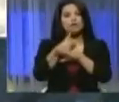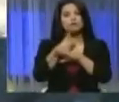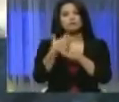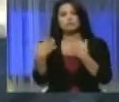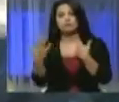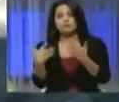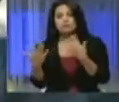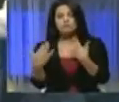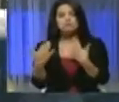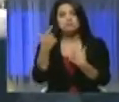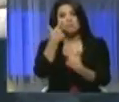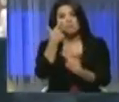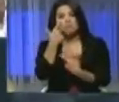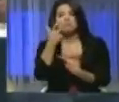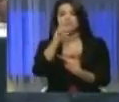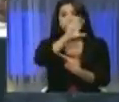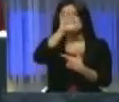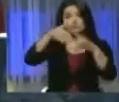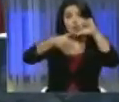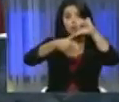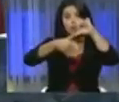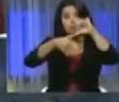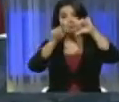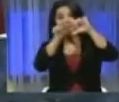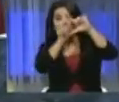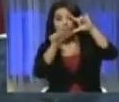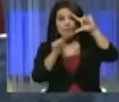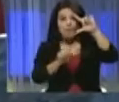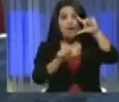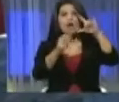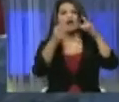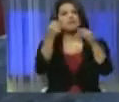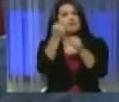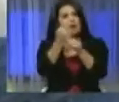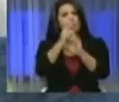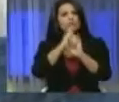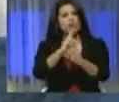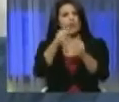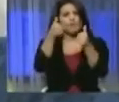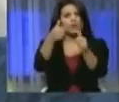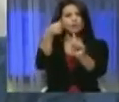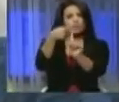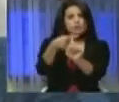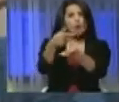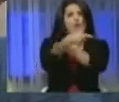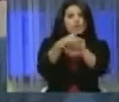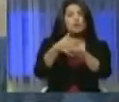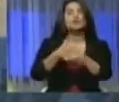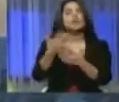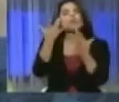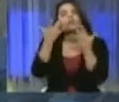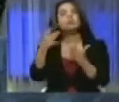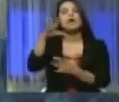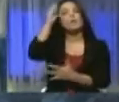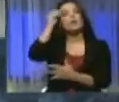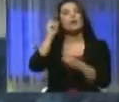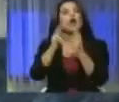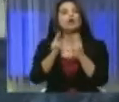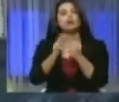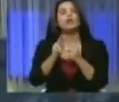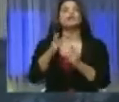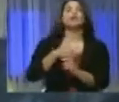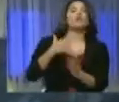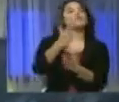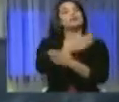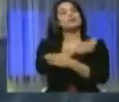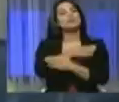gobiernos que en América Latina van levantándose y fortaleciéndose poco a poco. Felicidades al pueblo de Dominicana. Ahí nos